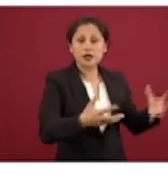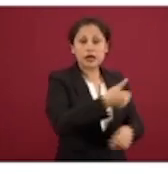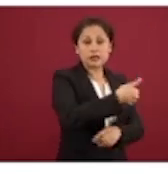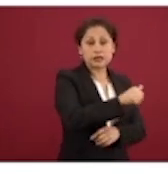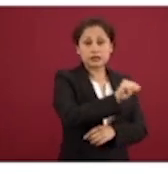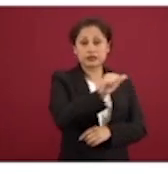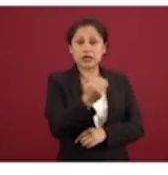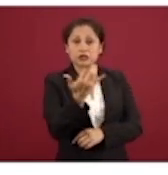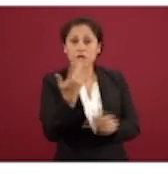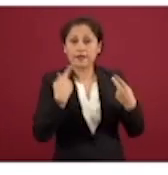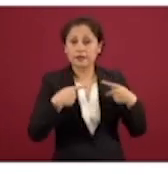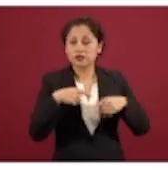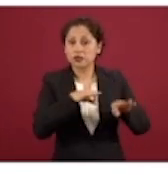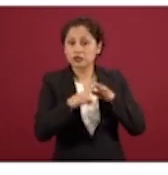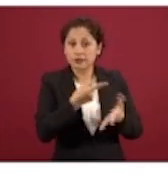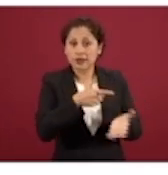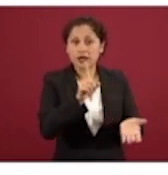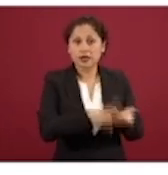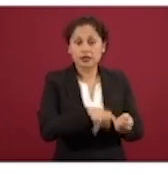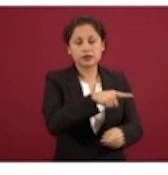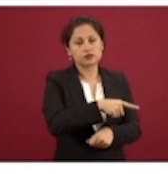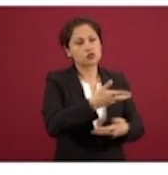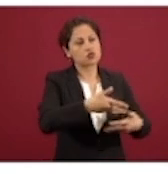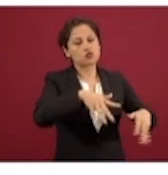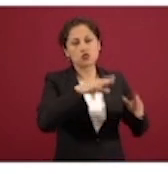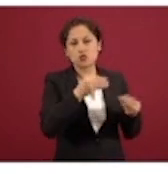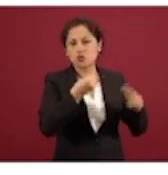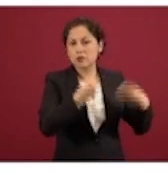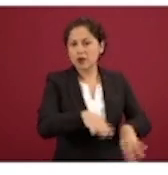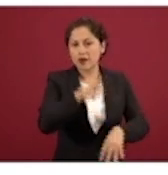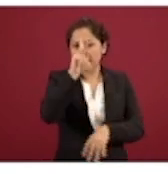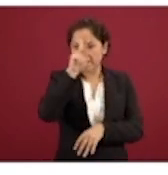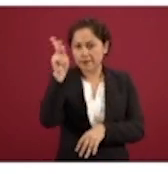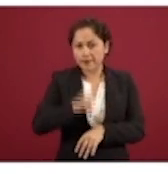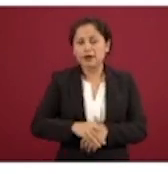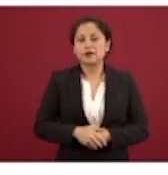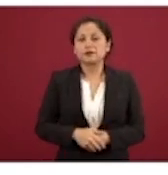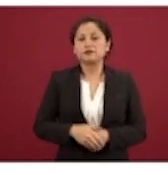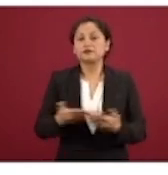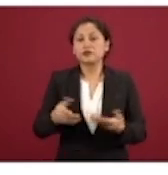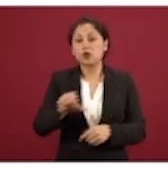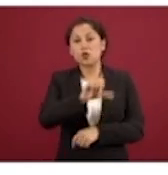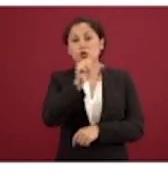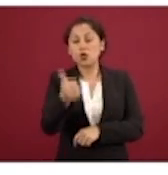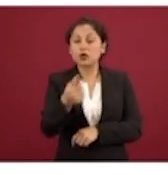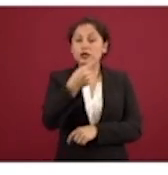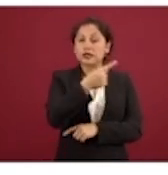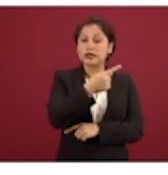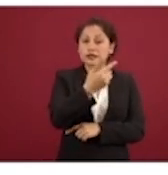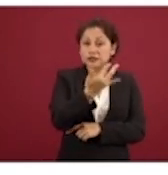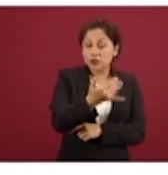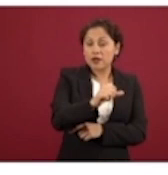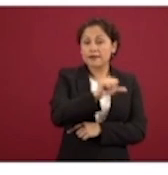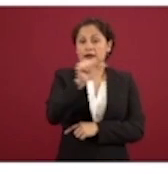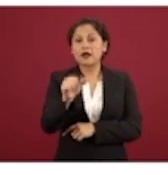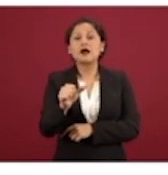esta que representa la enorme mayoría, que es de más de 50 trabajadores, de 50 a más